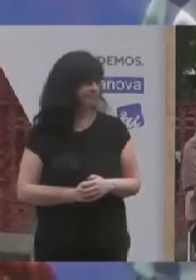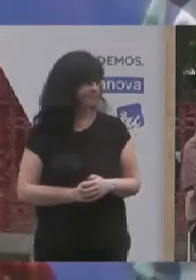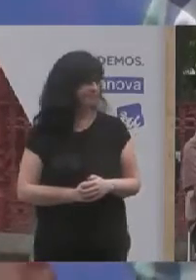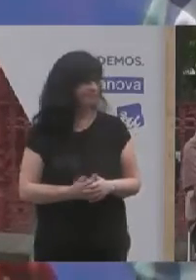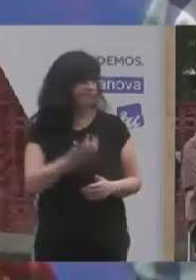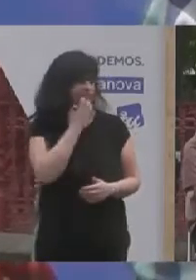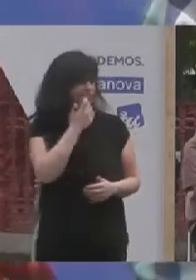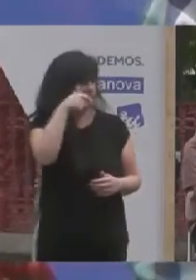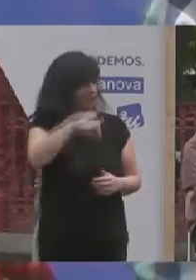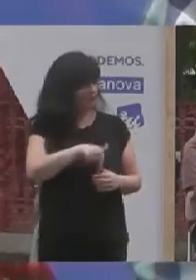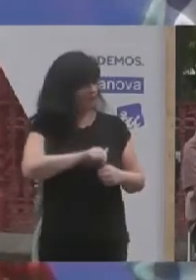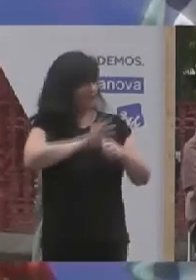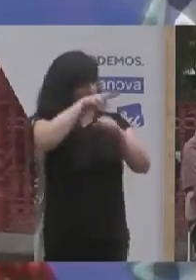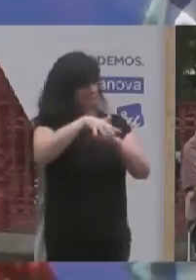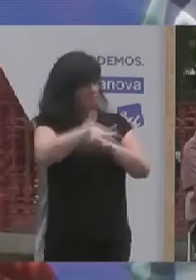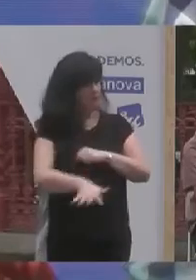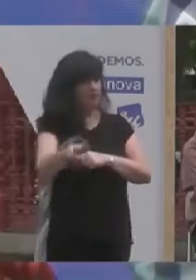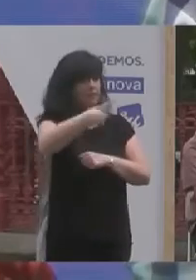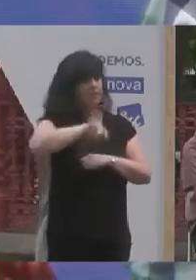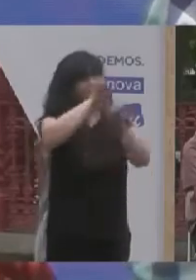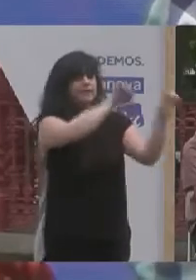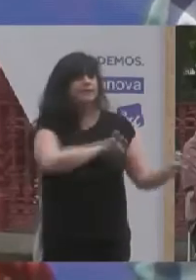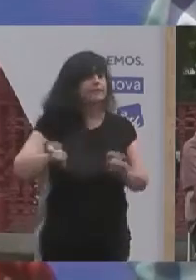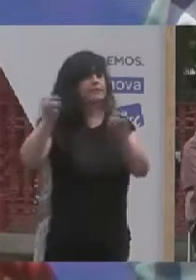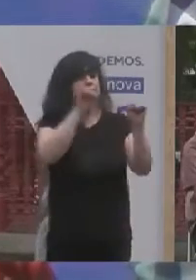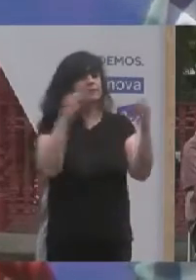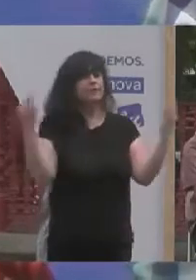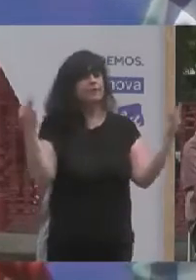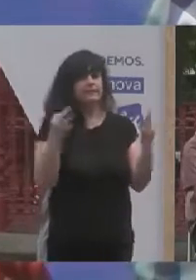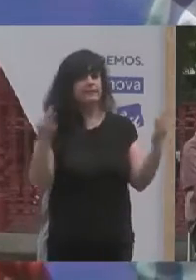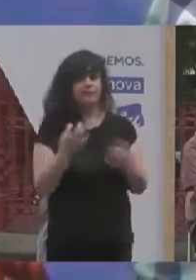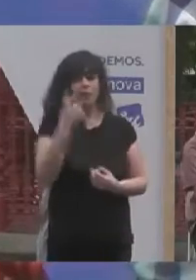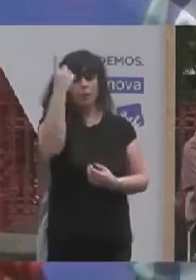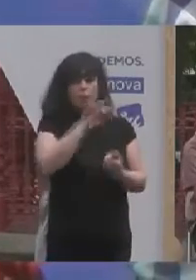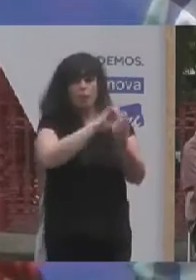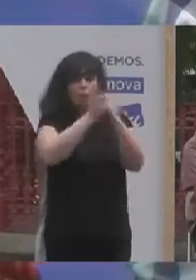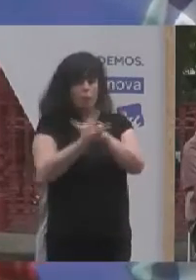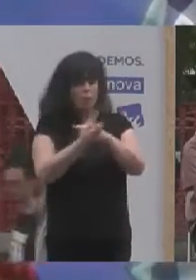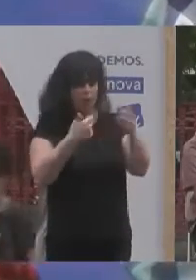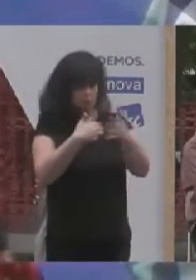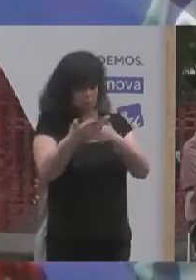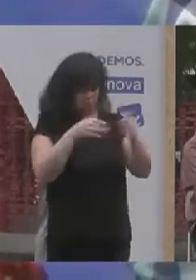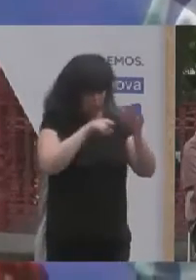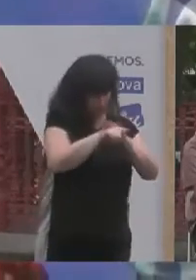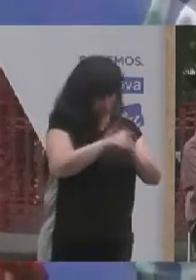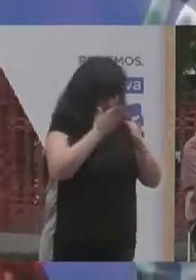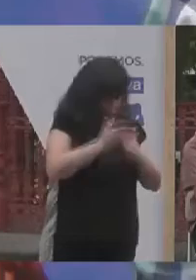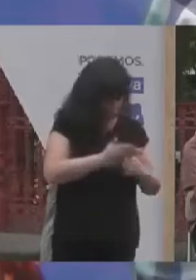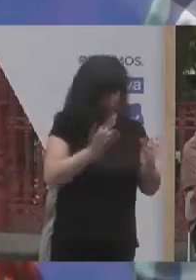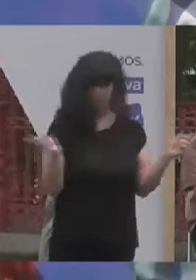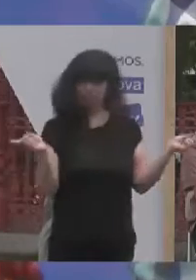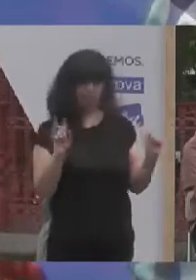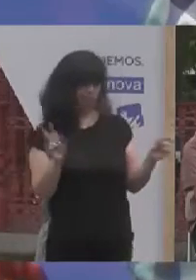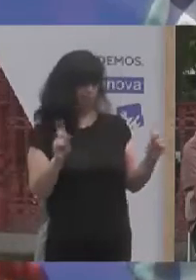Desde En Marea vimos defendendo que non nos vale un simple cambio de xestores